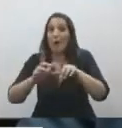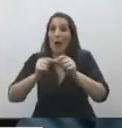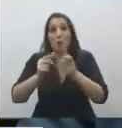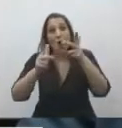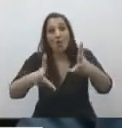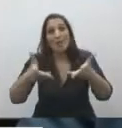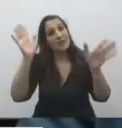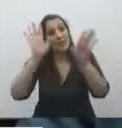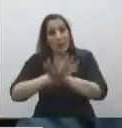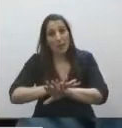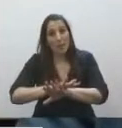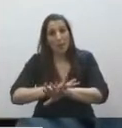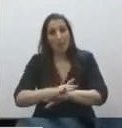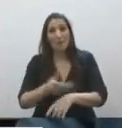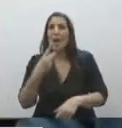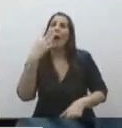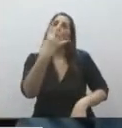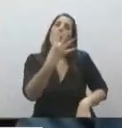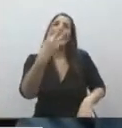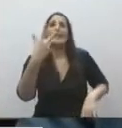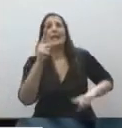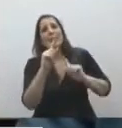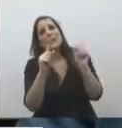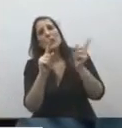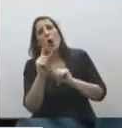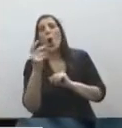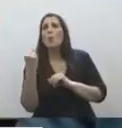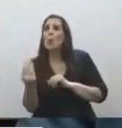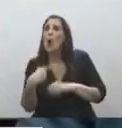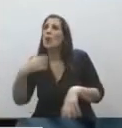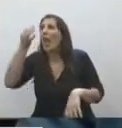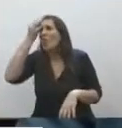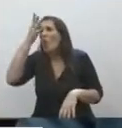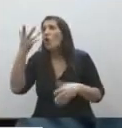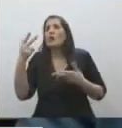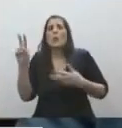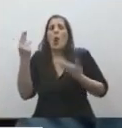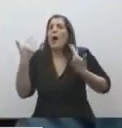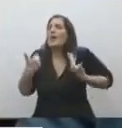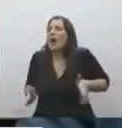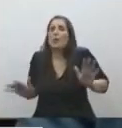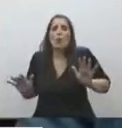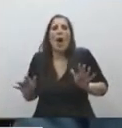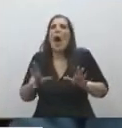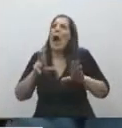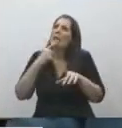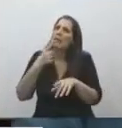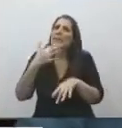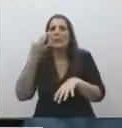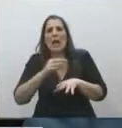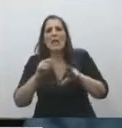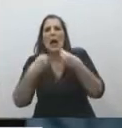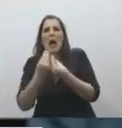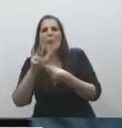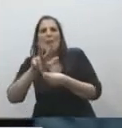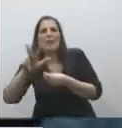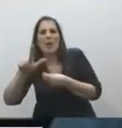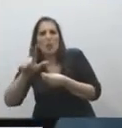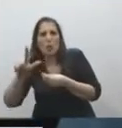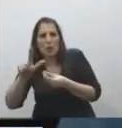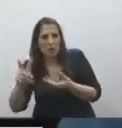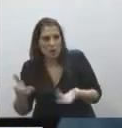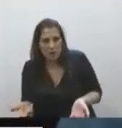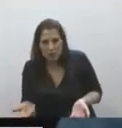en defensa de la vida y peleando por el tema del proyecto en contra del aborto. Con lo cual rescato ese